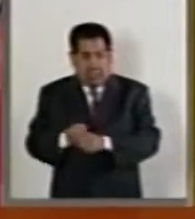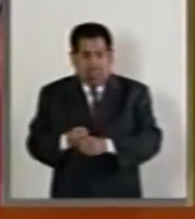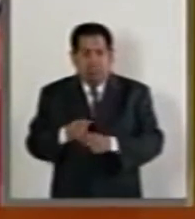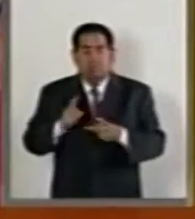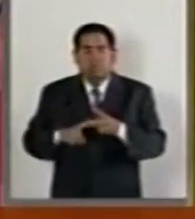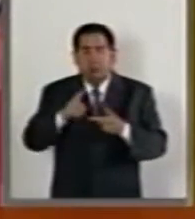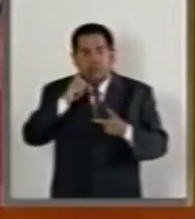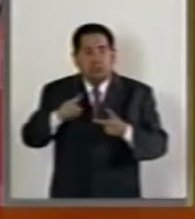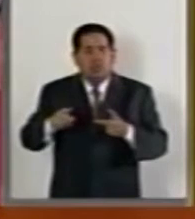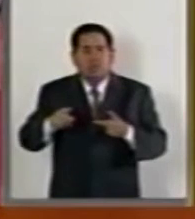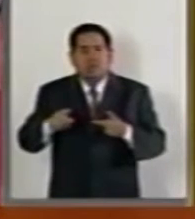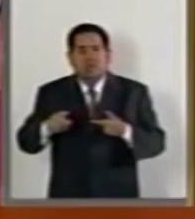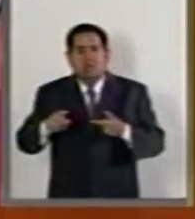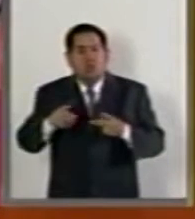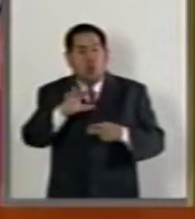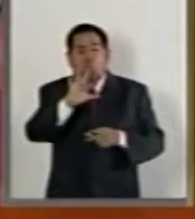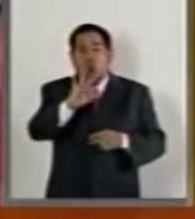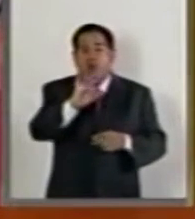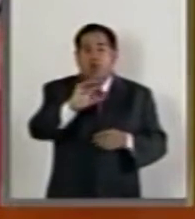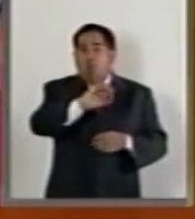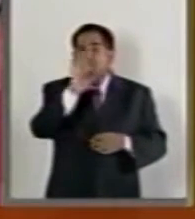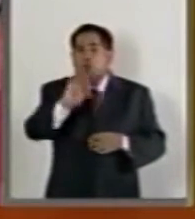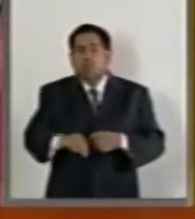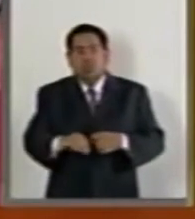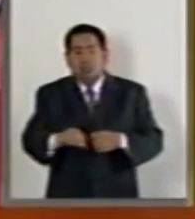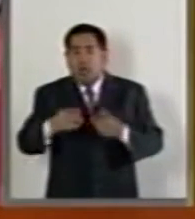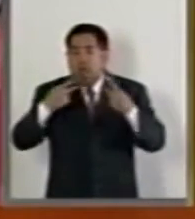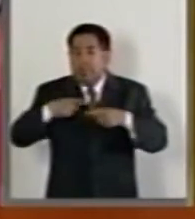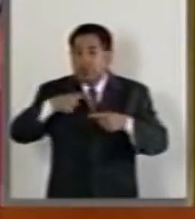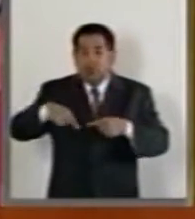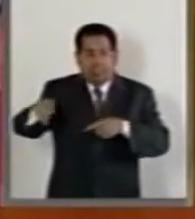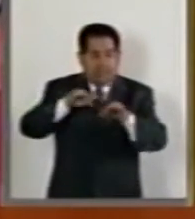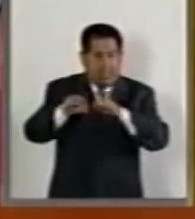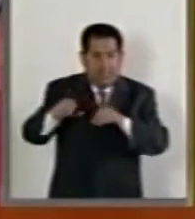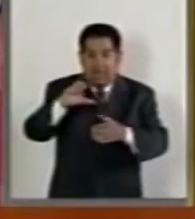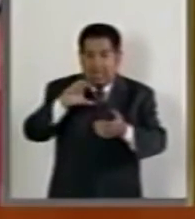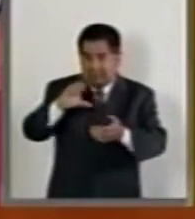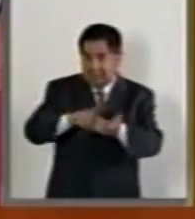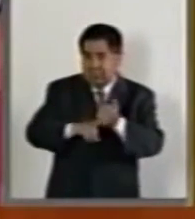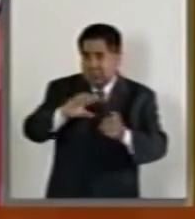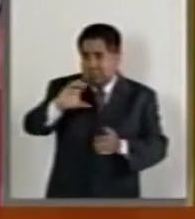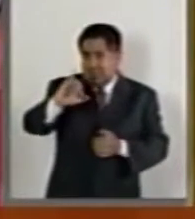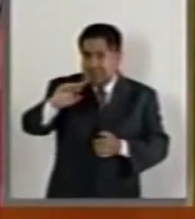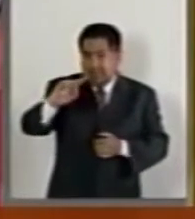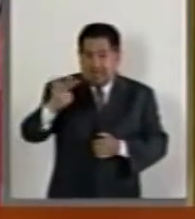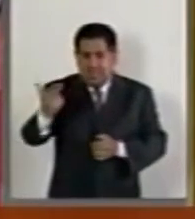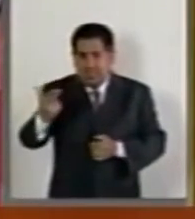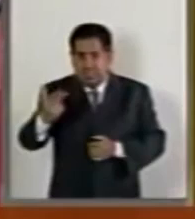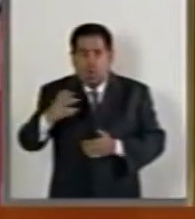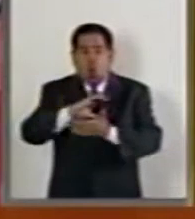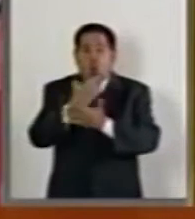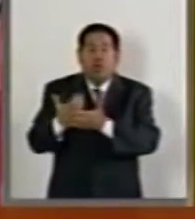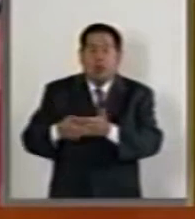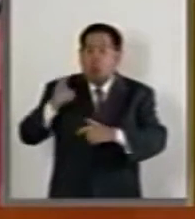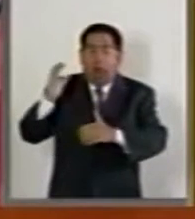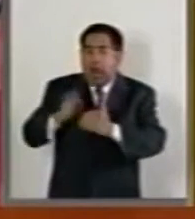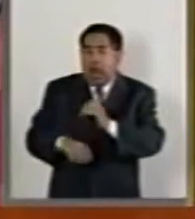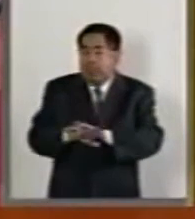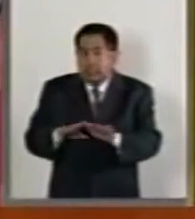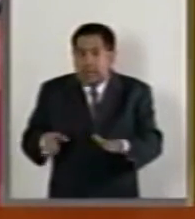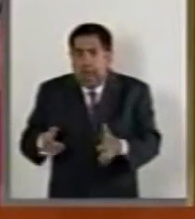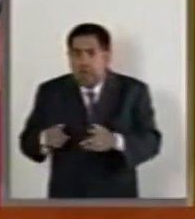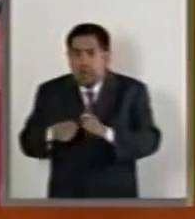se venden los contratos de 40% del personal de la propia